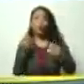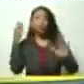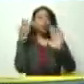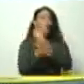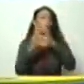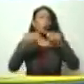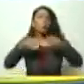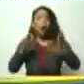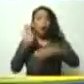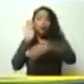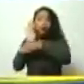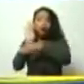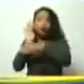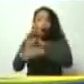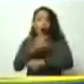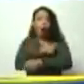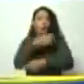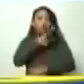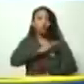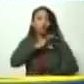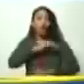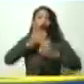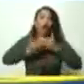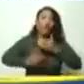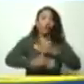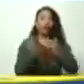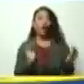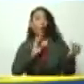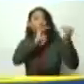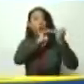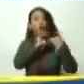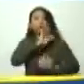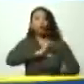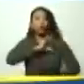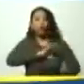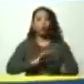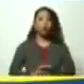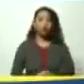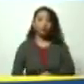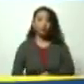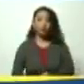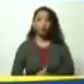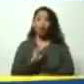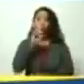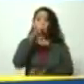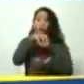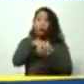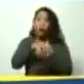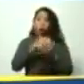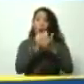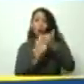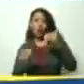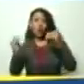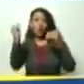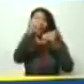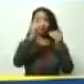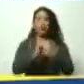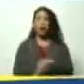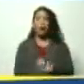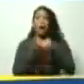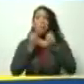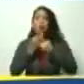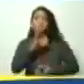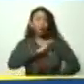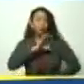todo por curar las heridas sociales y avanzar hacia la igualdad social en un estadio superior para la